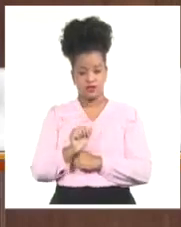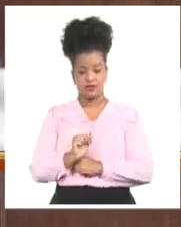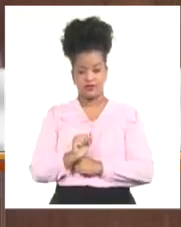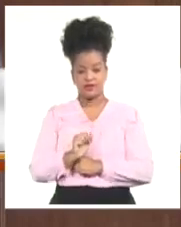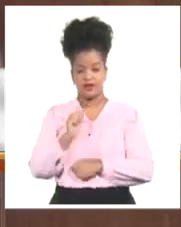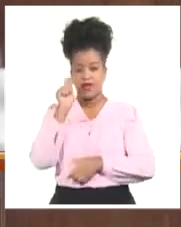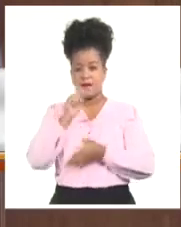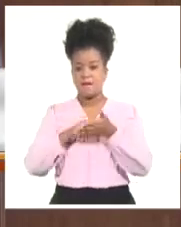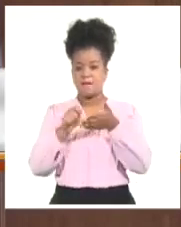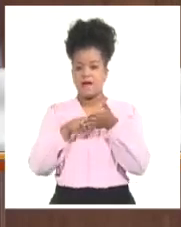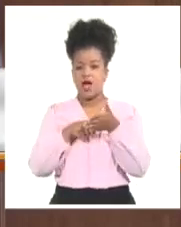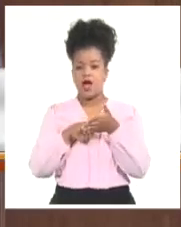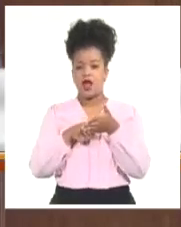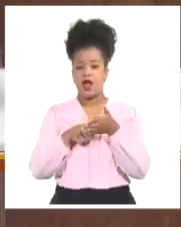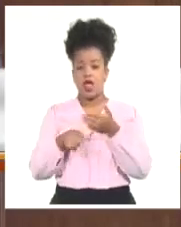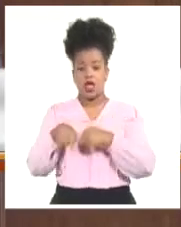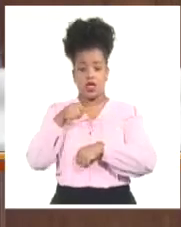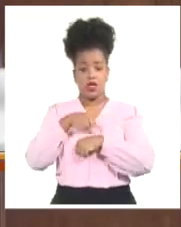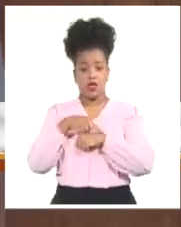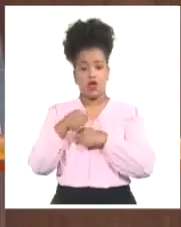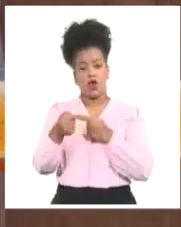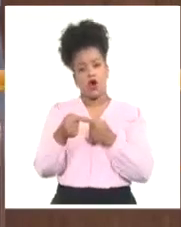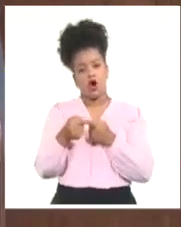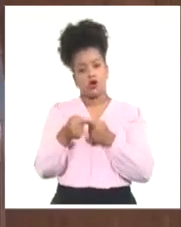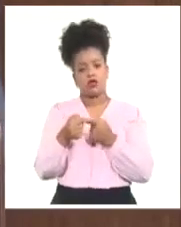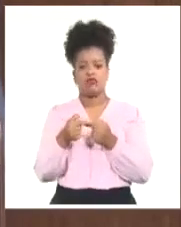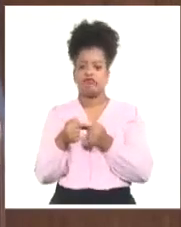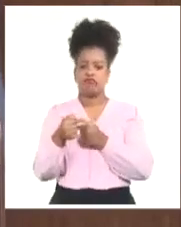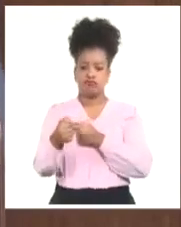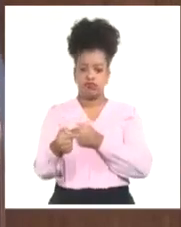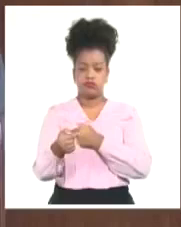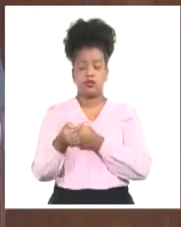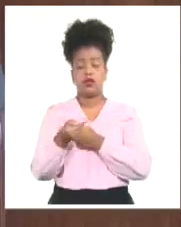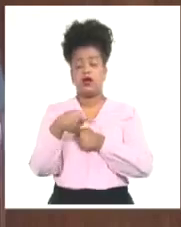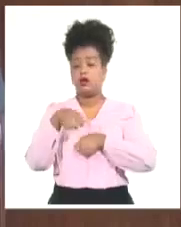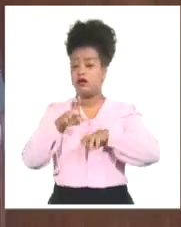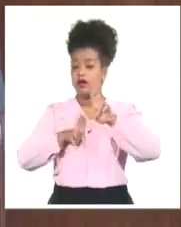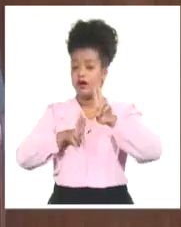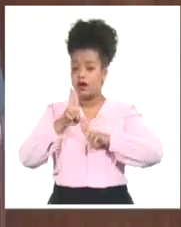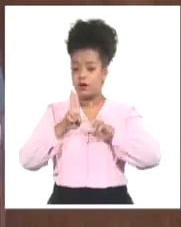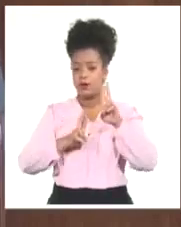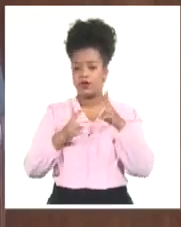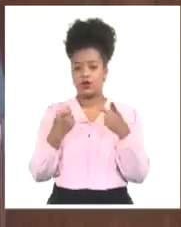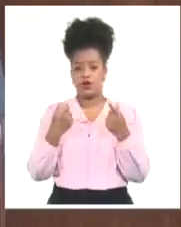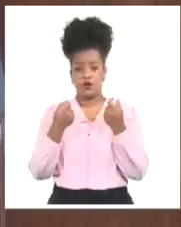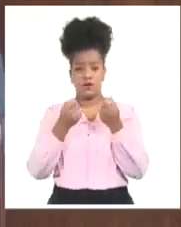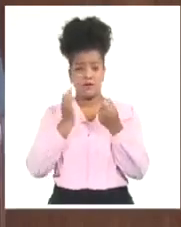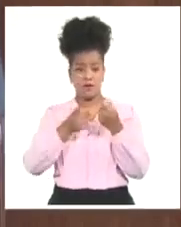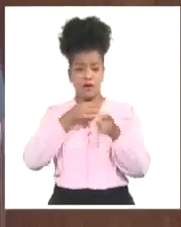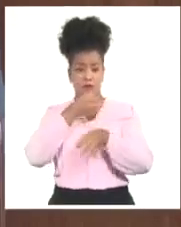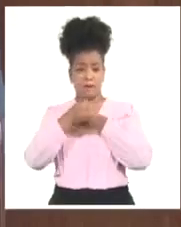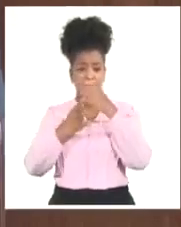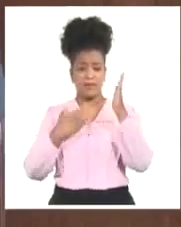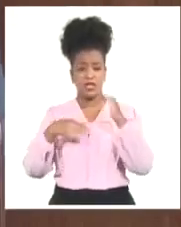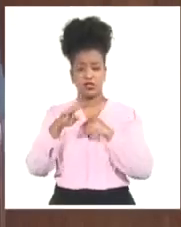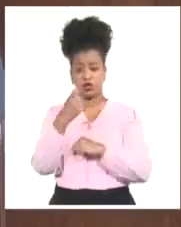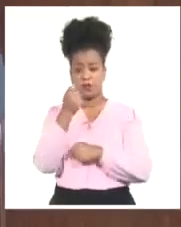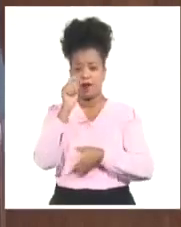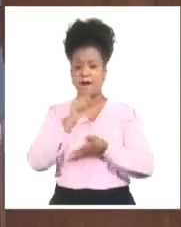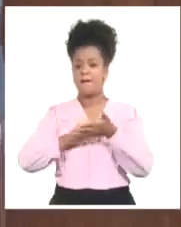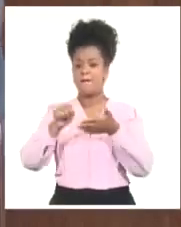planes de corto y mediano plazo y de largo plazo, la coordinación macroeconómica que habló ahorita el ministro de Economía, el plan